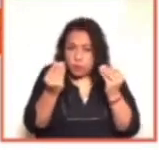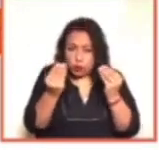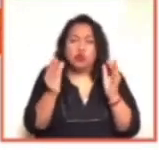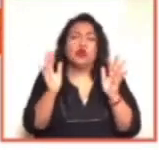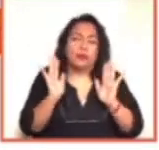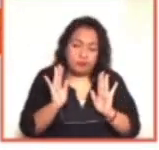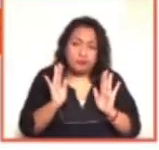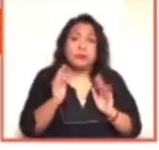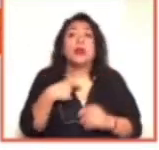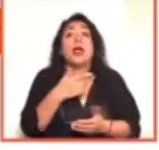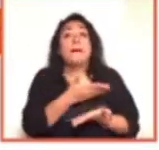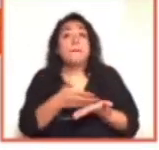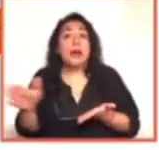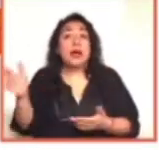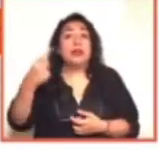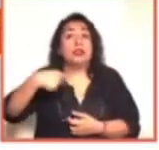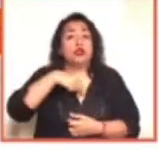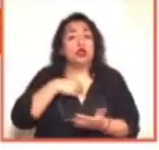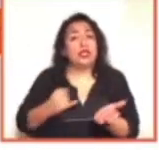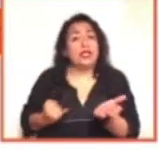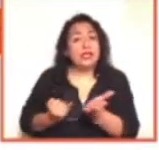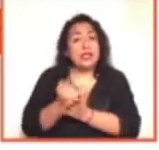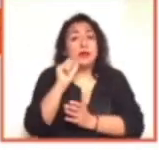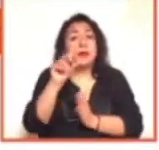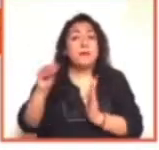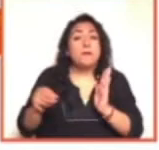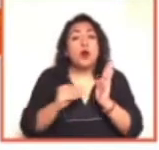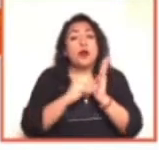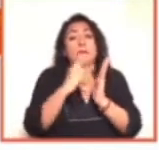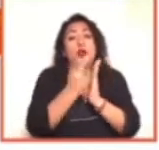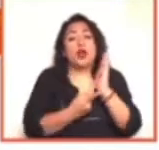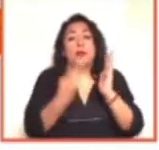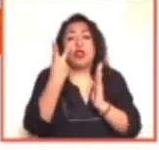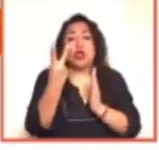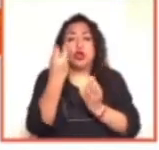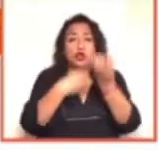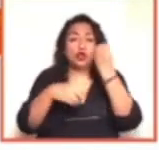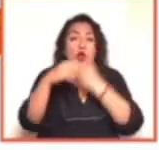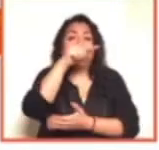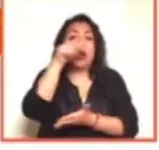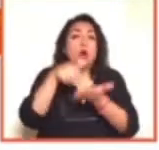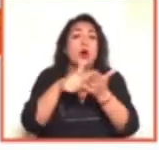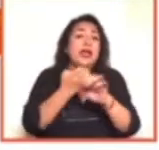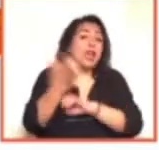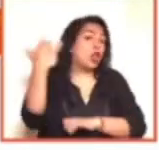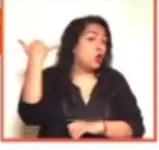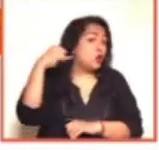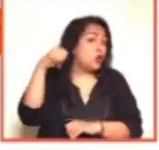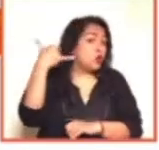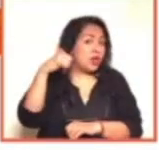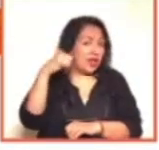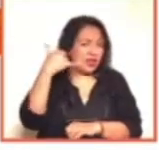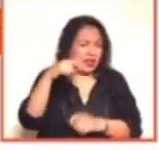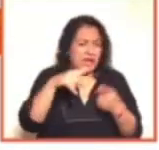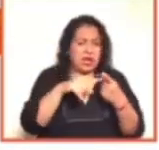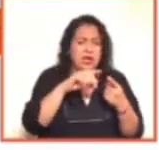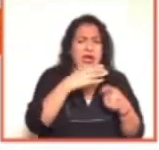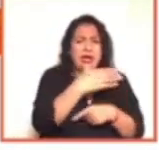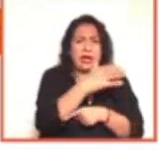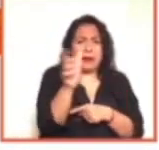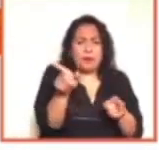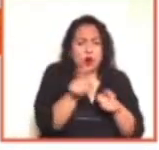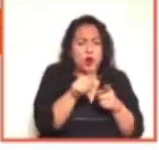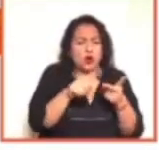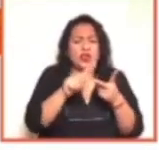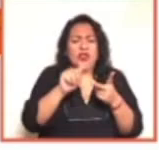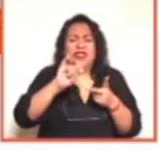entonces, decidimos también agregar a este programa 2 obras que vienen de Yucatán, que son Campo Corto y Tic Tac, hecha